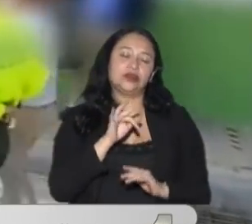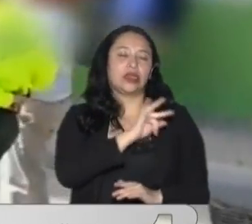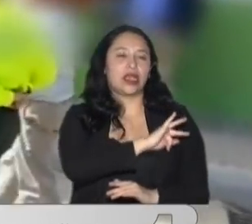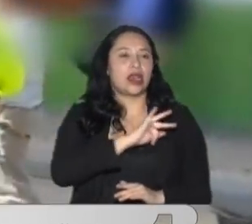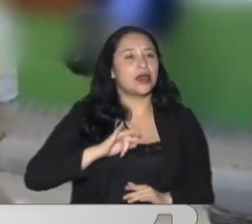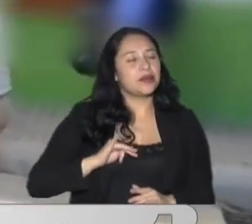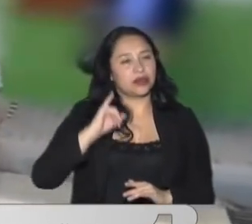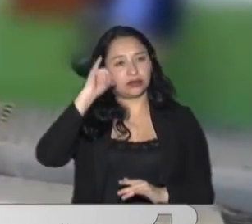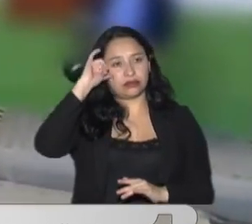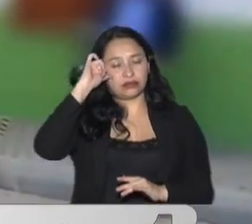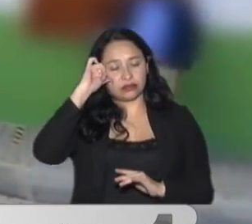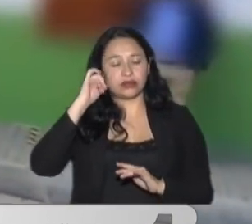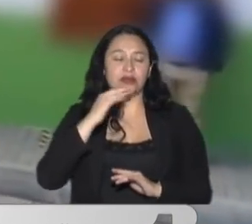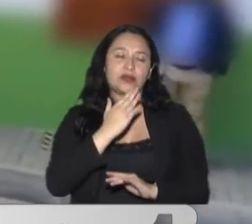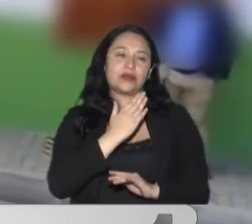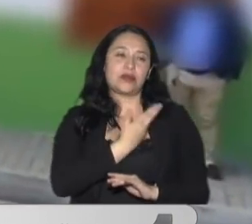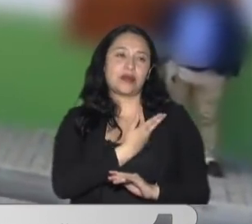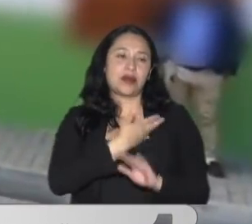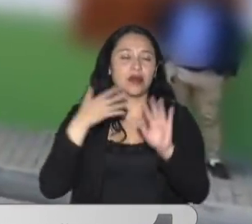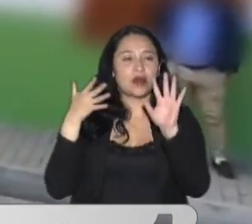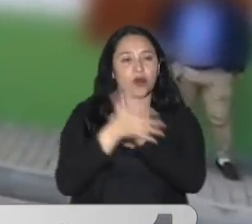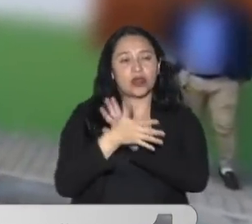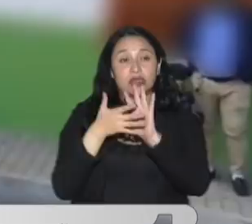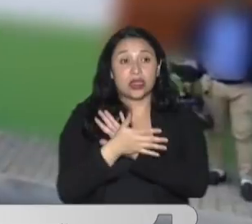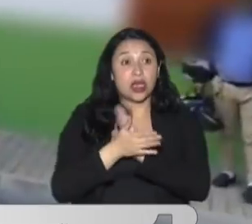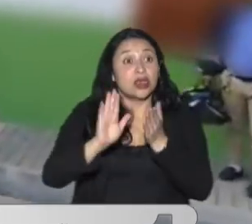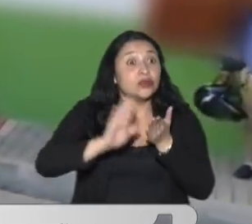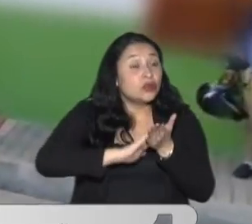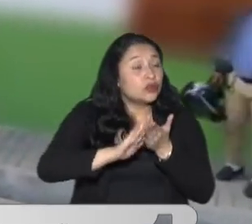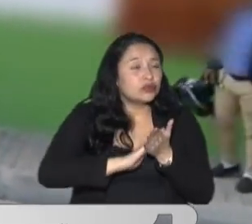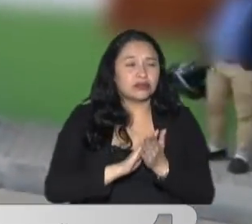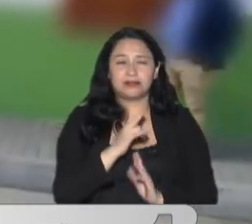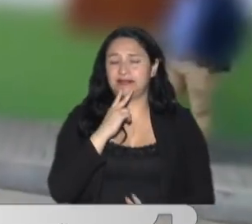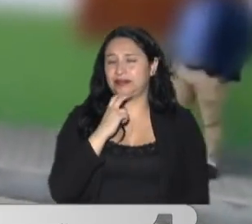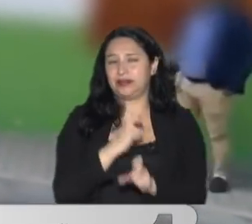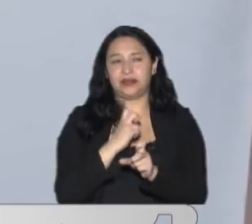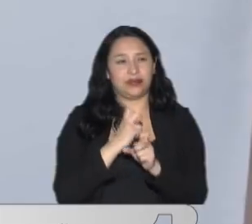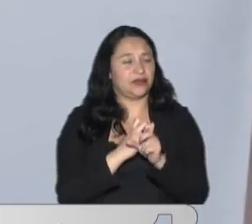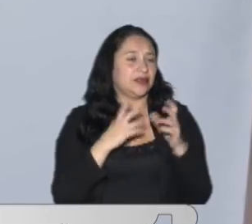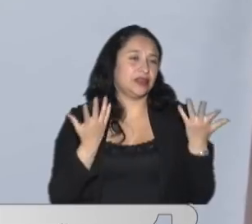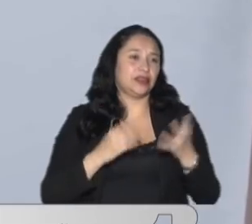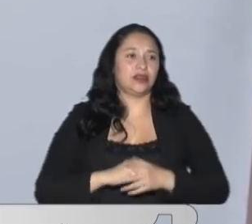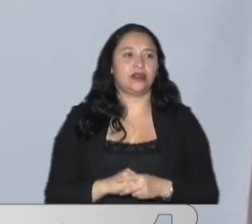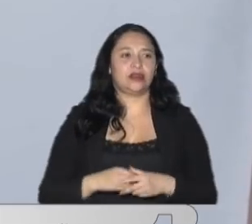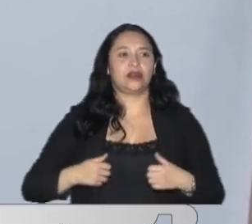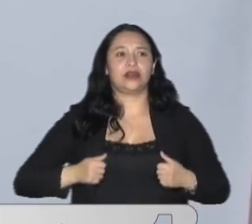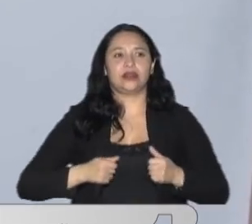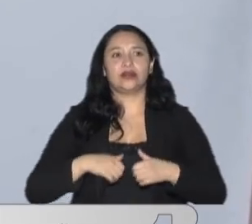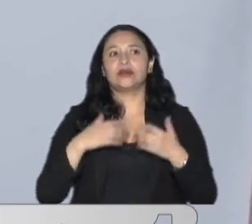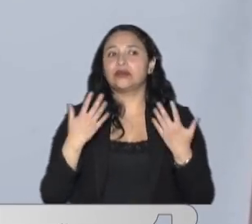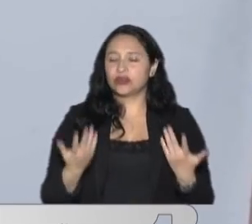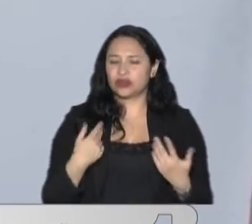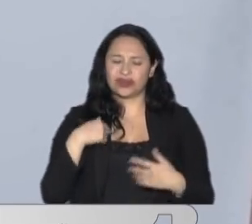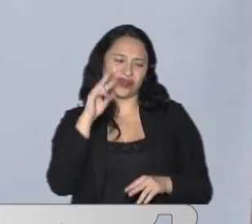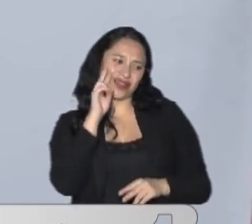el desgarrador relato de la madre, aún no ha podido superarlo. Empecé a notar en él un comportamiento raro.